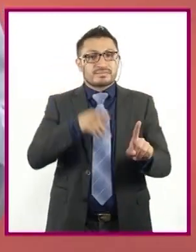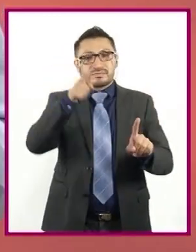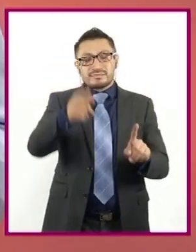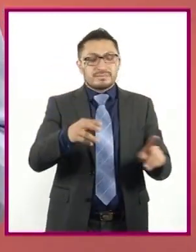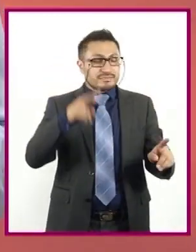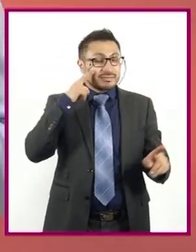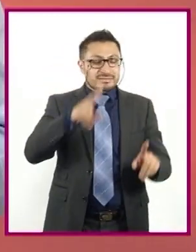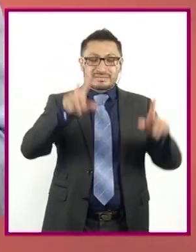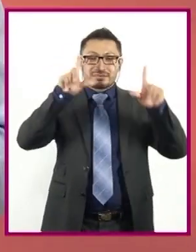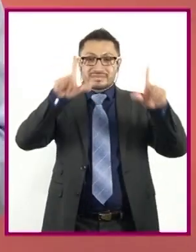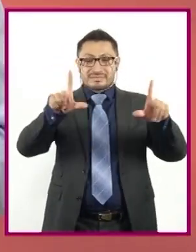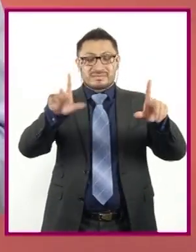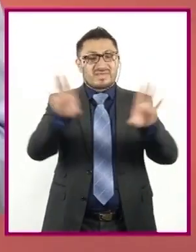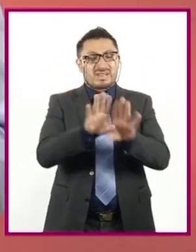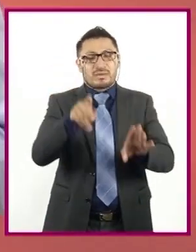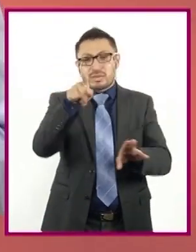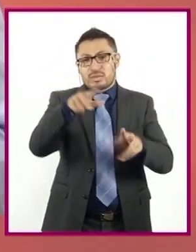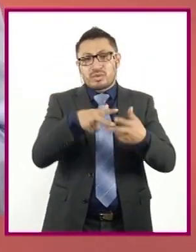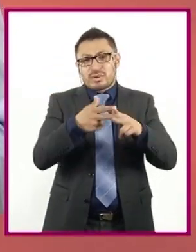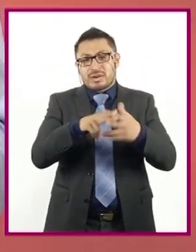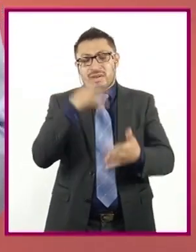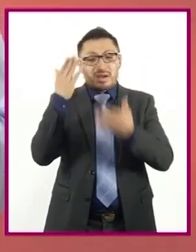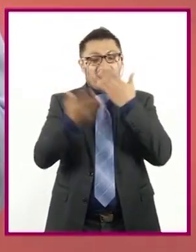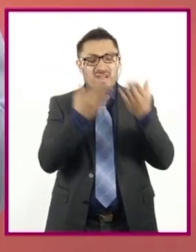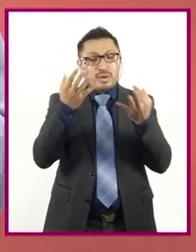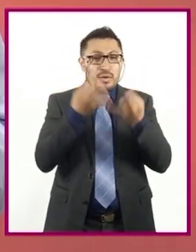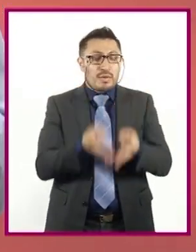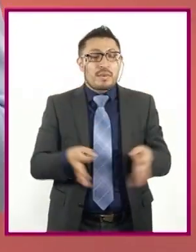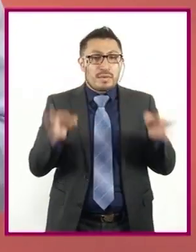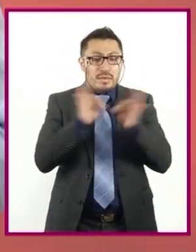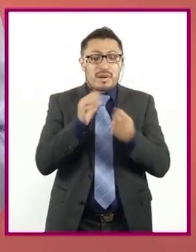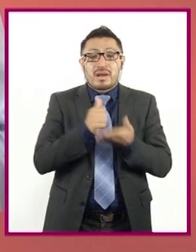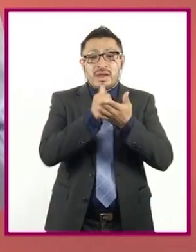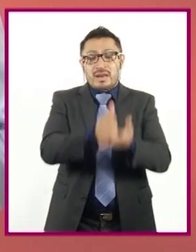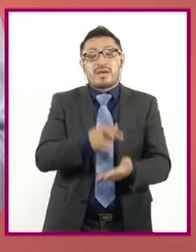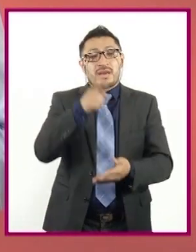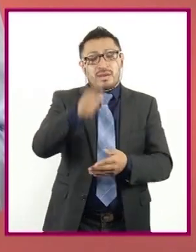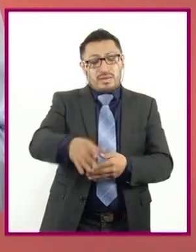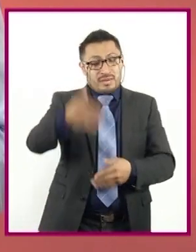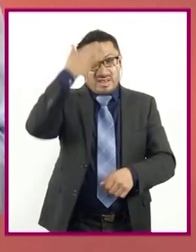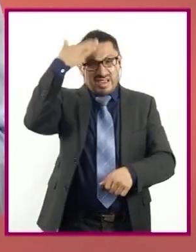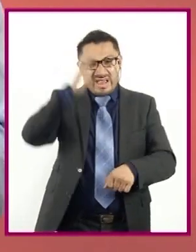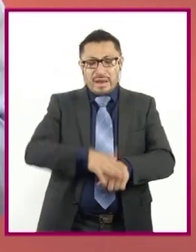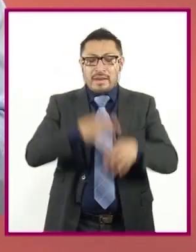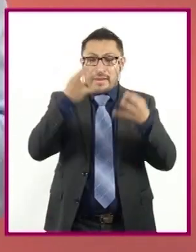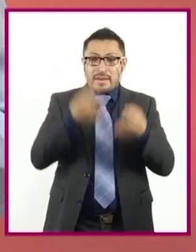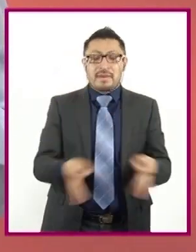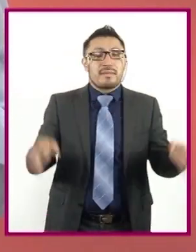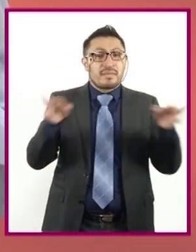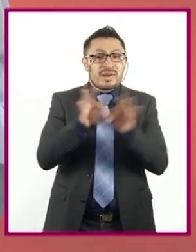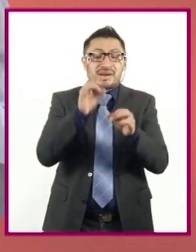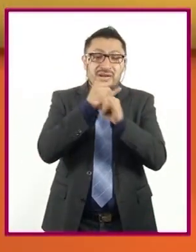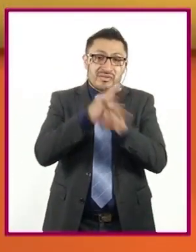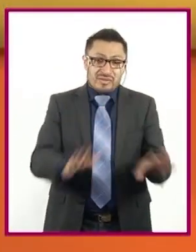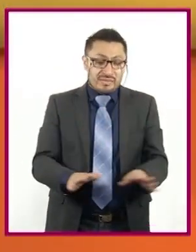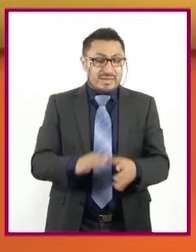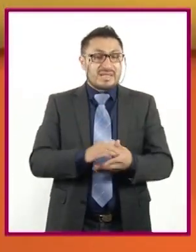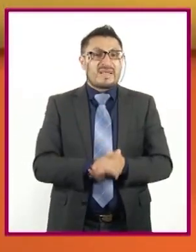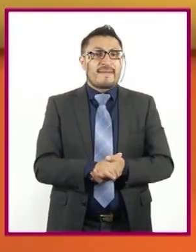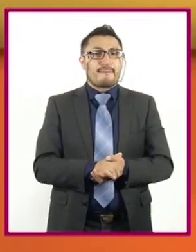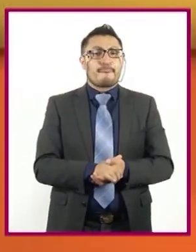fichas como una herramienta de estudio muy útil que los ayudará a retener más fácilmente toda clase de